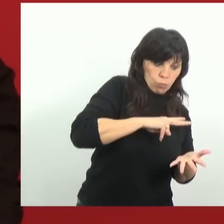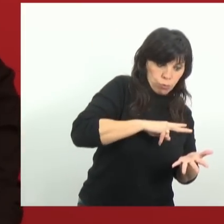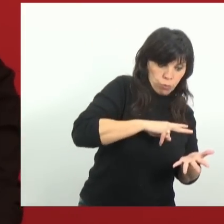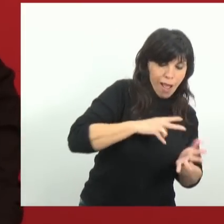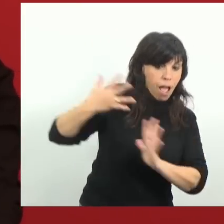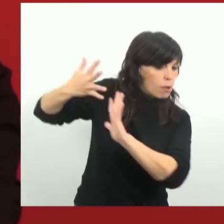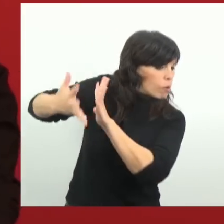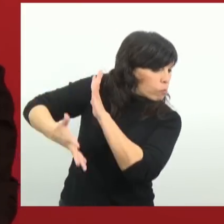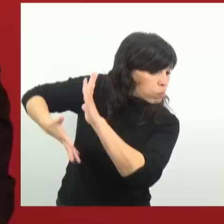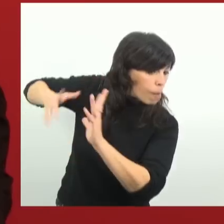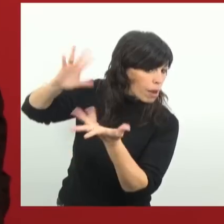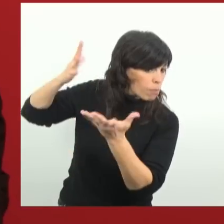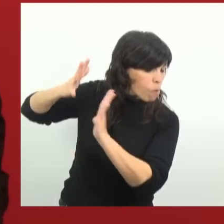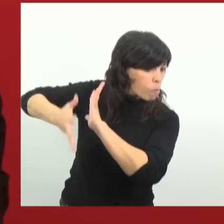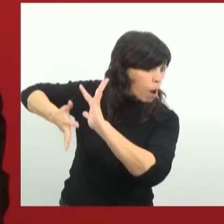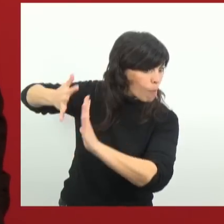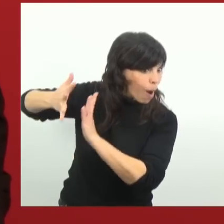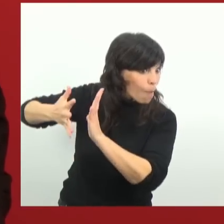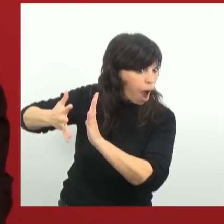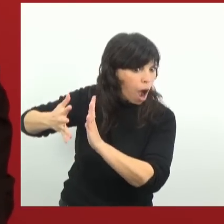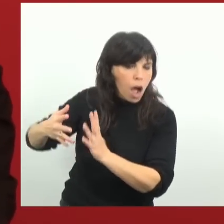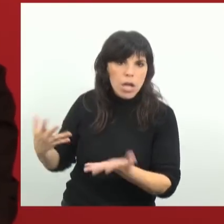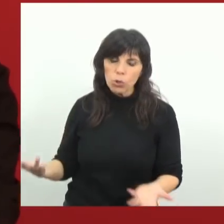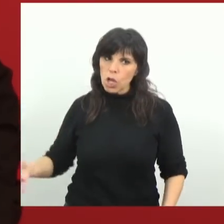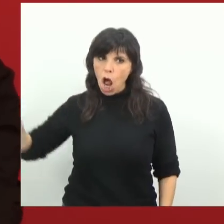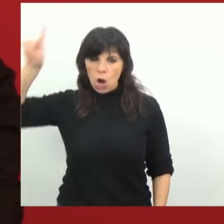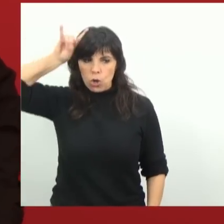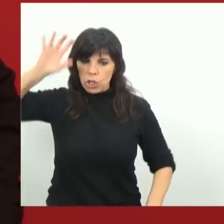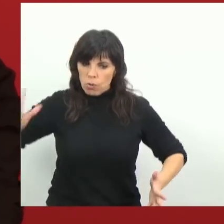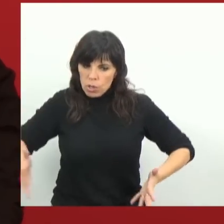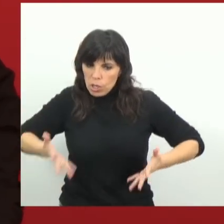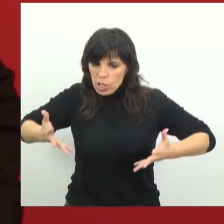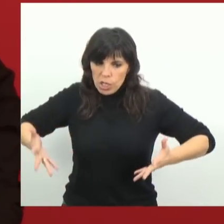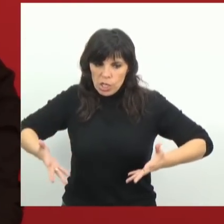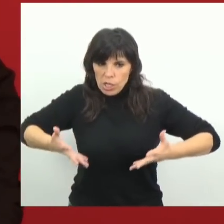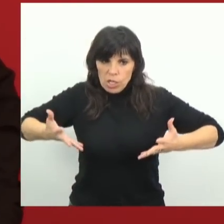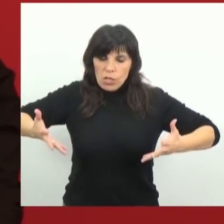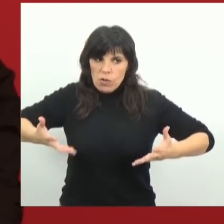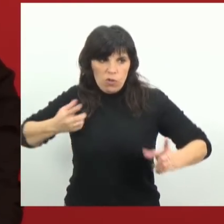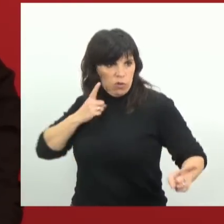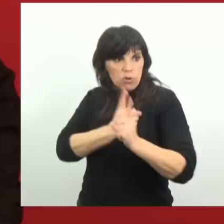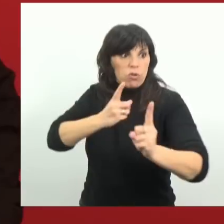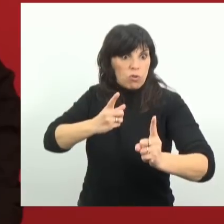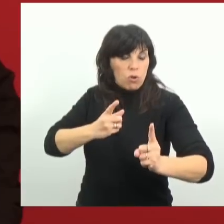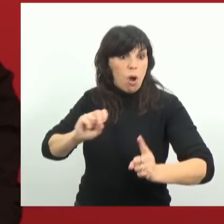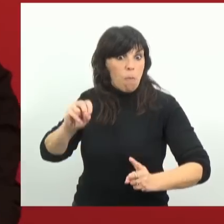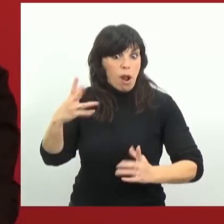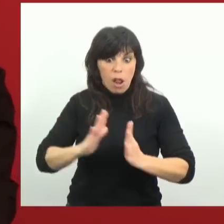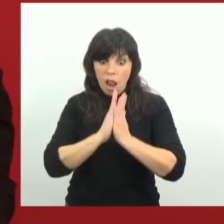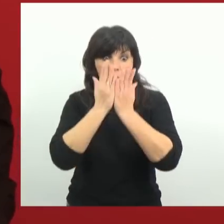que tú no leas la Biblia. Por eso tienes que ser muy consecuente leyendo la